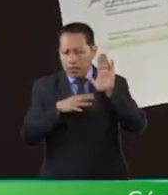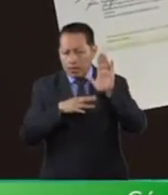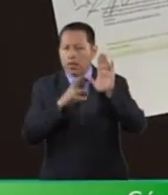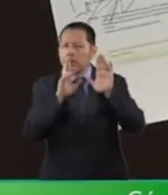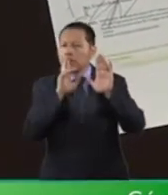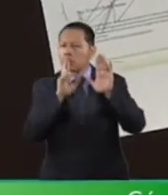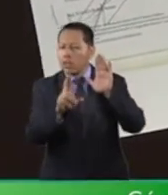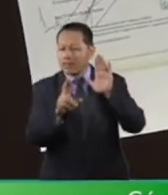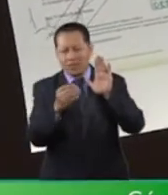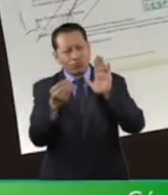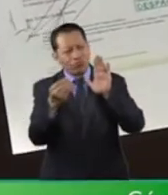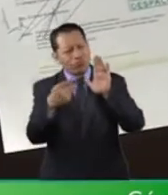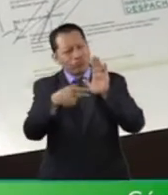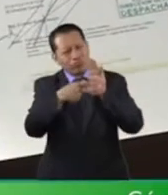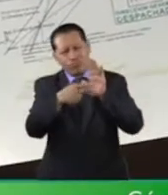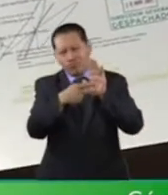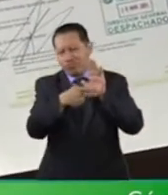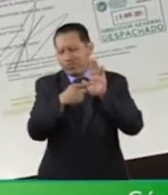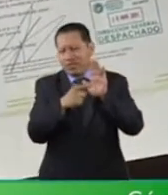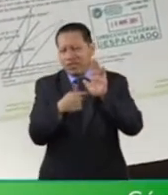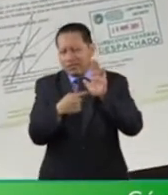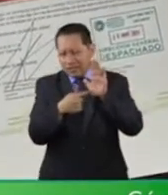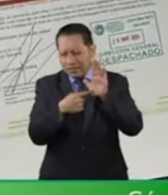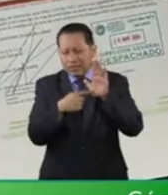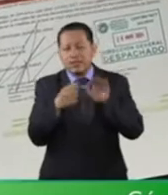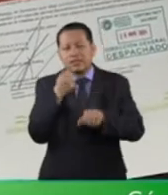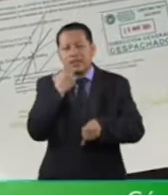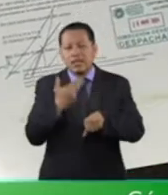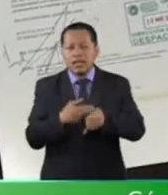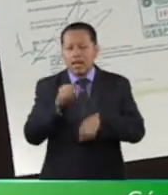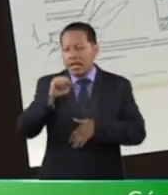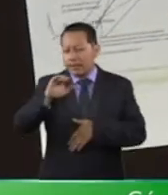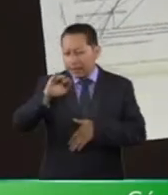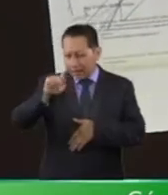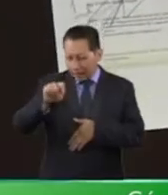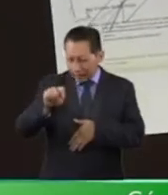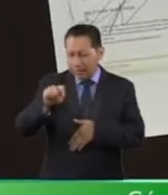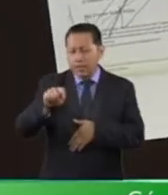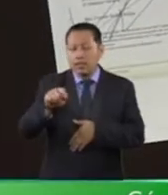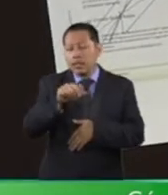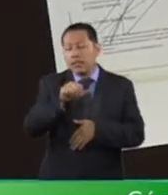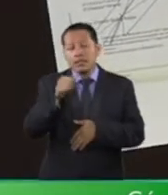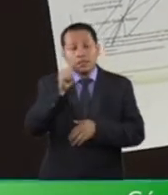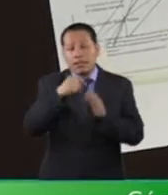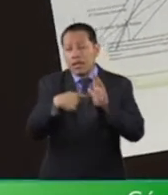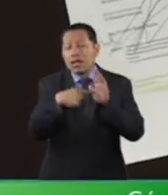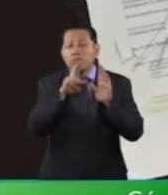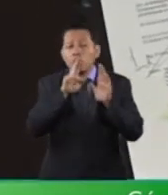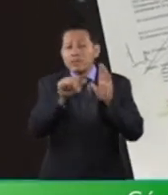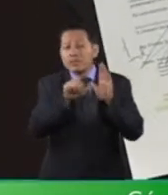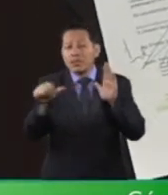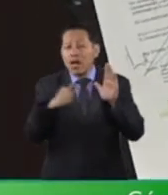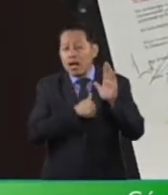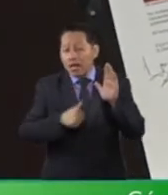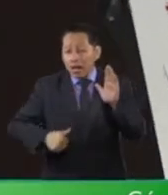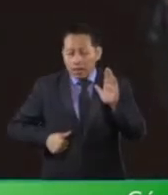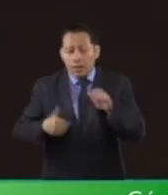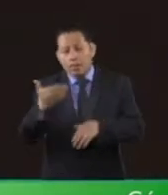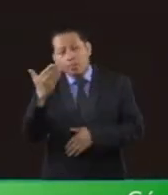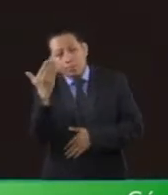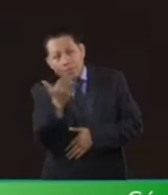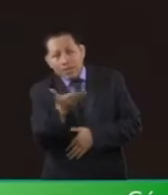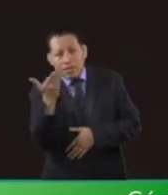las muchas respuestas de la Secretaría de Comunicaciones, alcaldes y alcaldesas que solicitan la